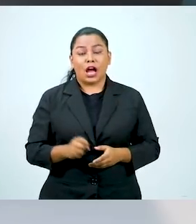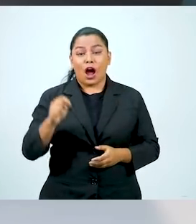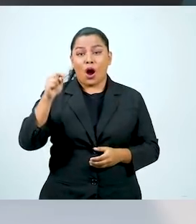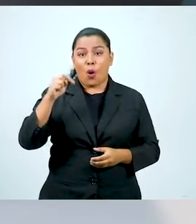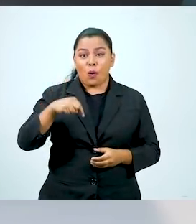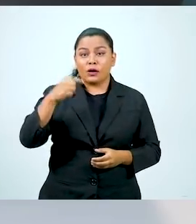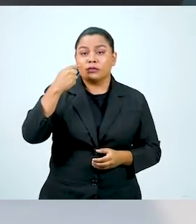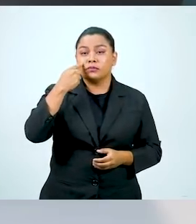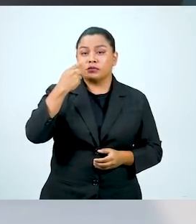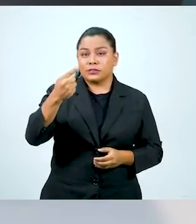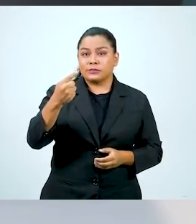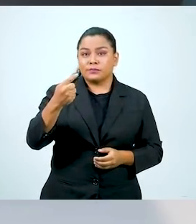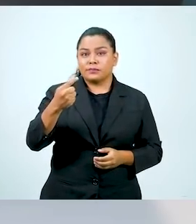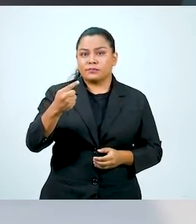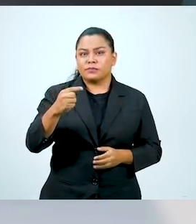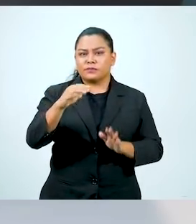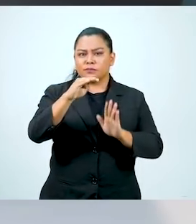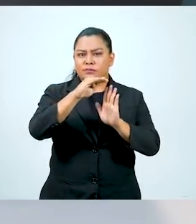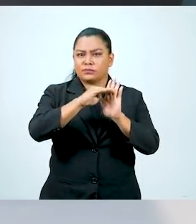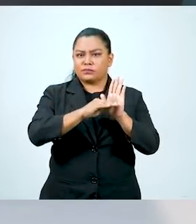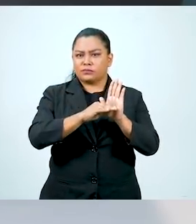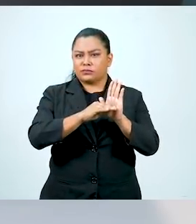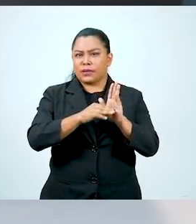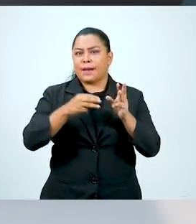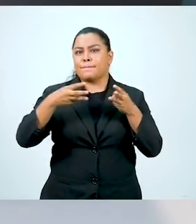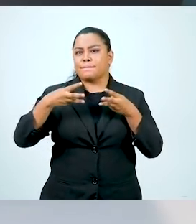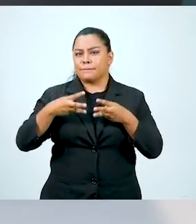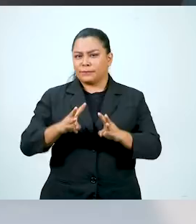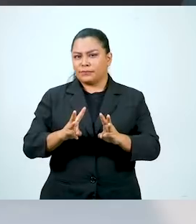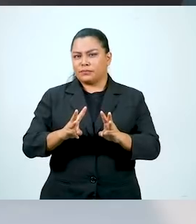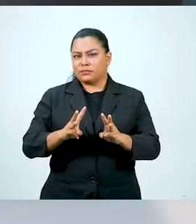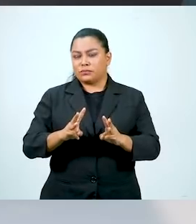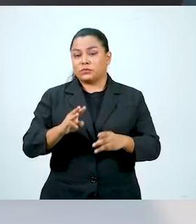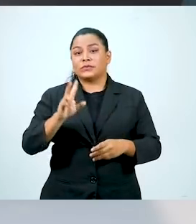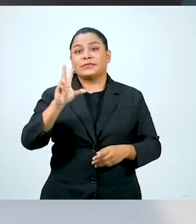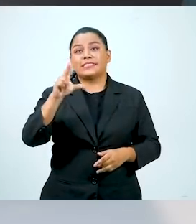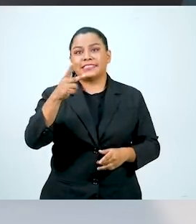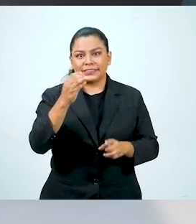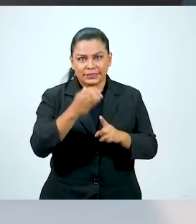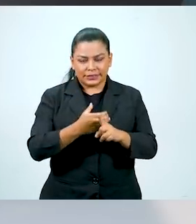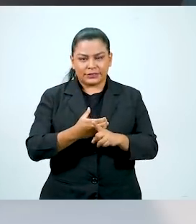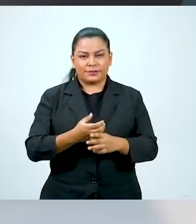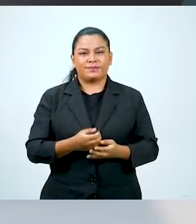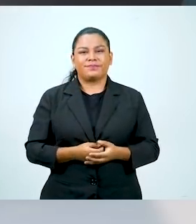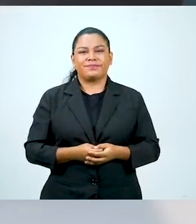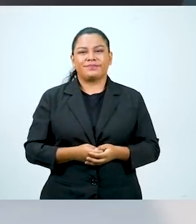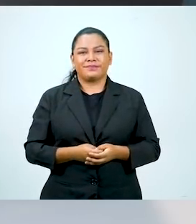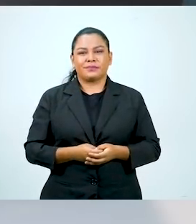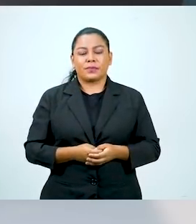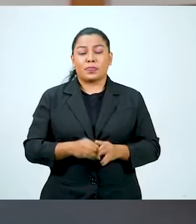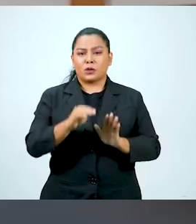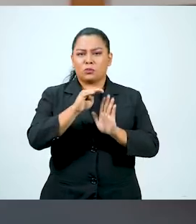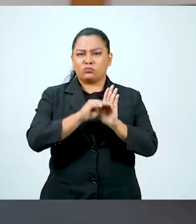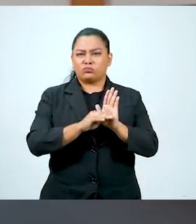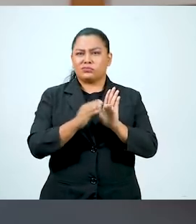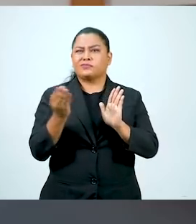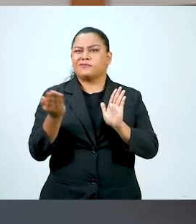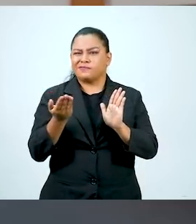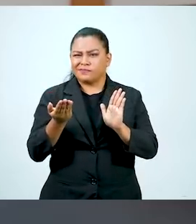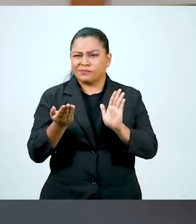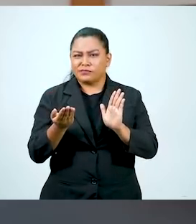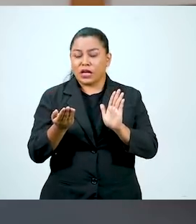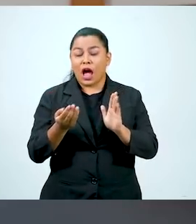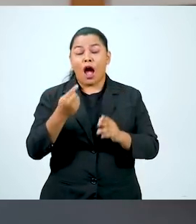Ahora pasemos a conocer los apartados que componen las guías metodológicas de tercer ciclo. En la guía